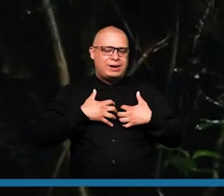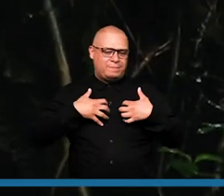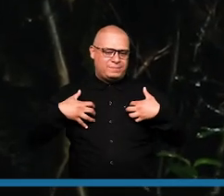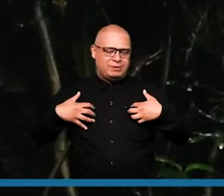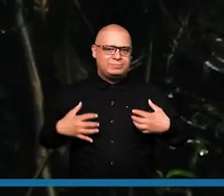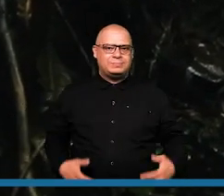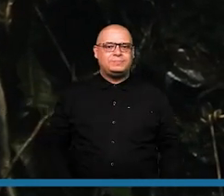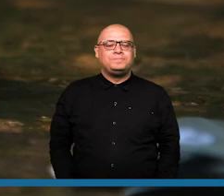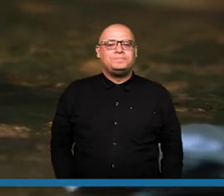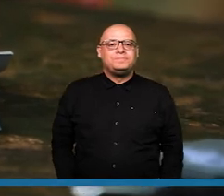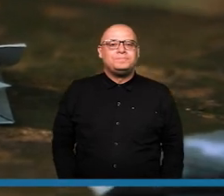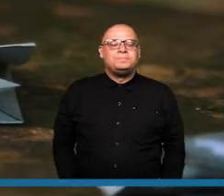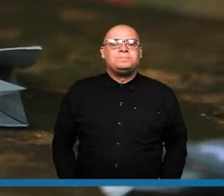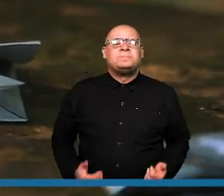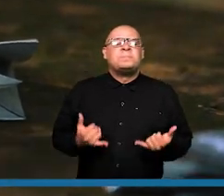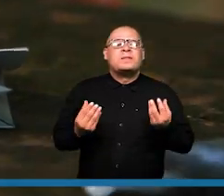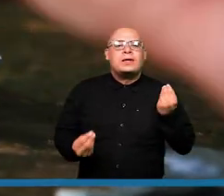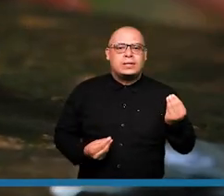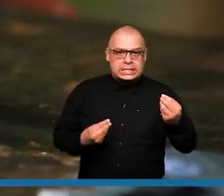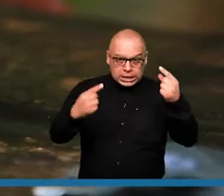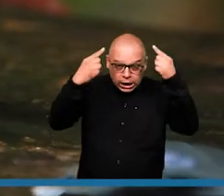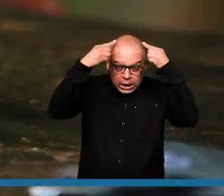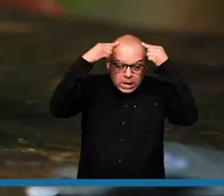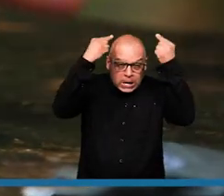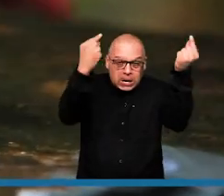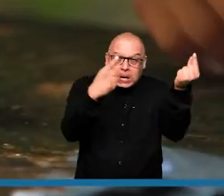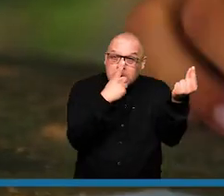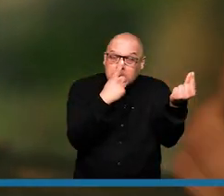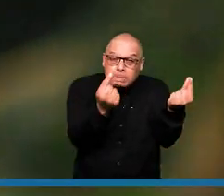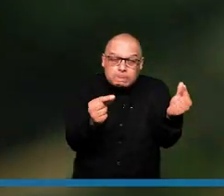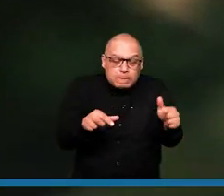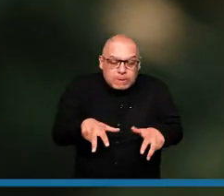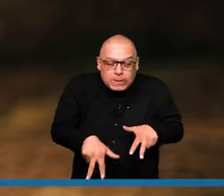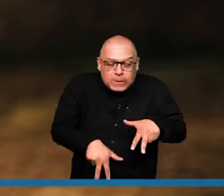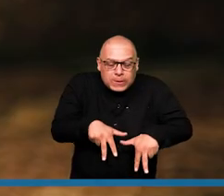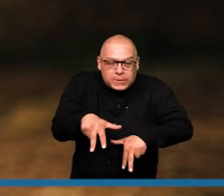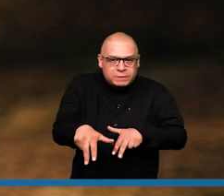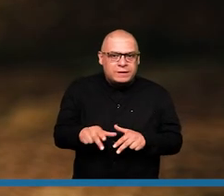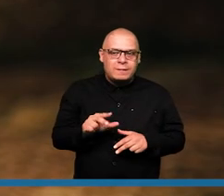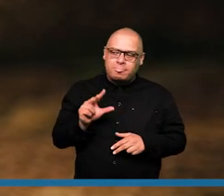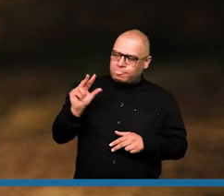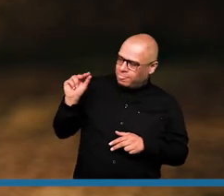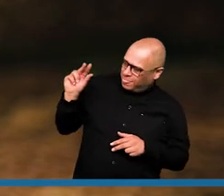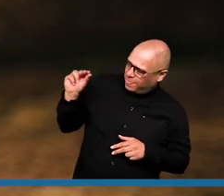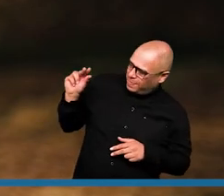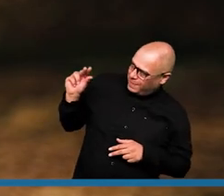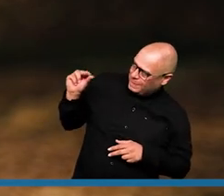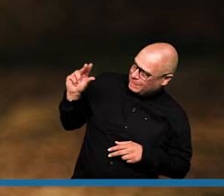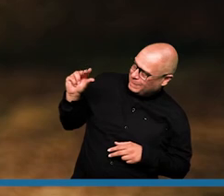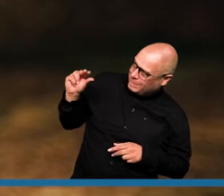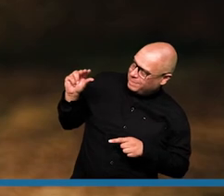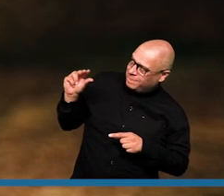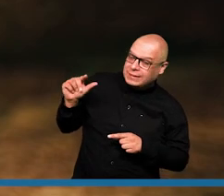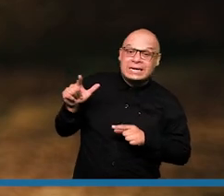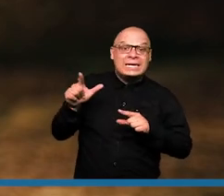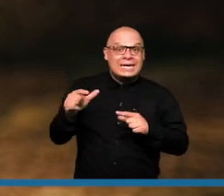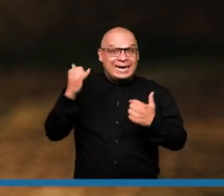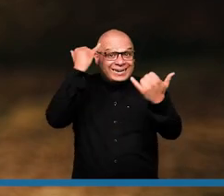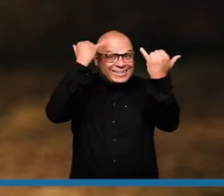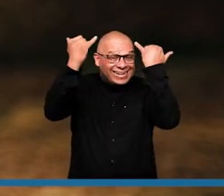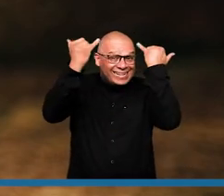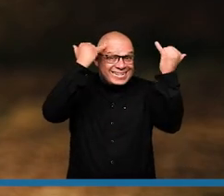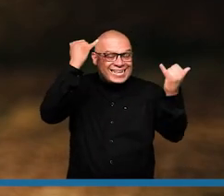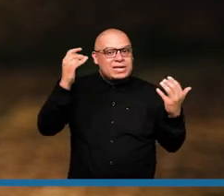Lo que vamos a hacer es una zarigüeya para deditos, miren, un títere. Entonces en ese ir y venir surgieron unas